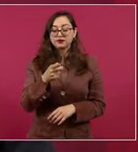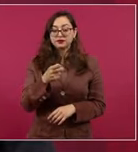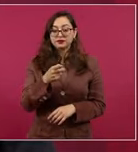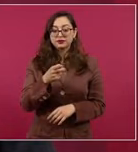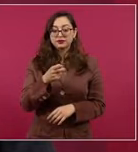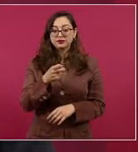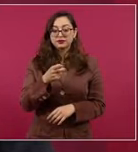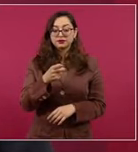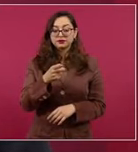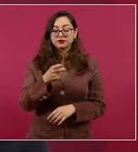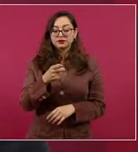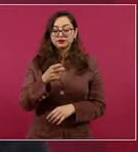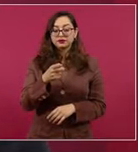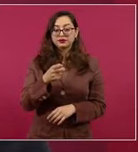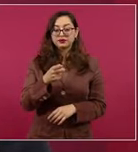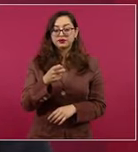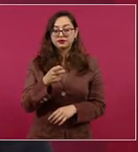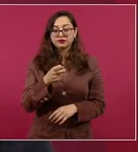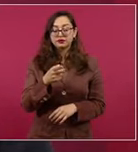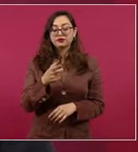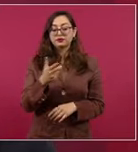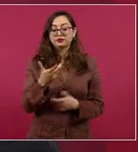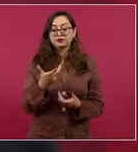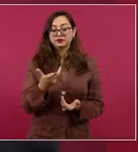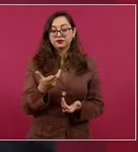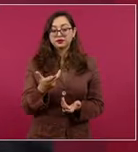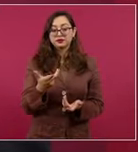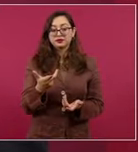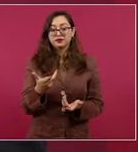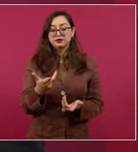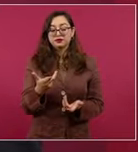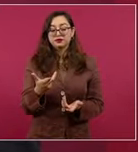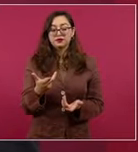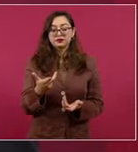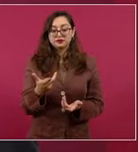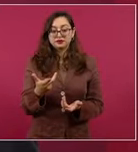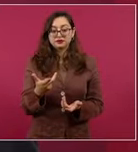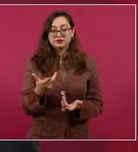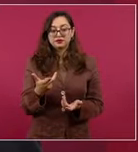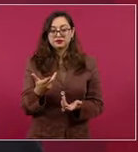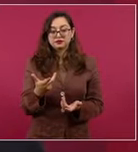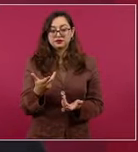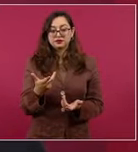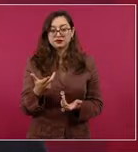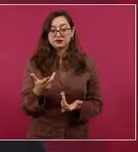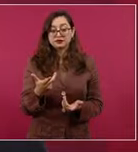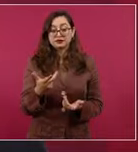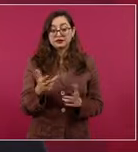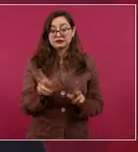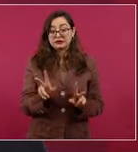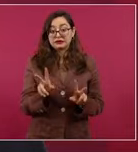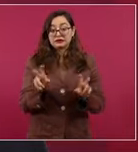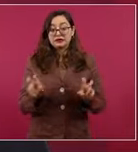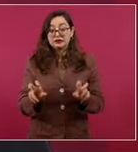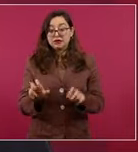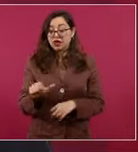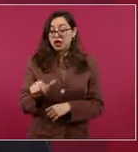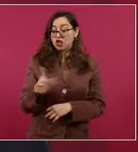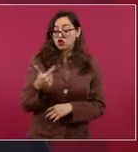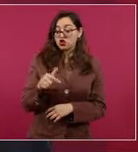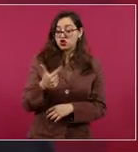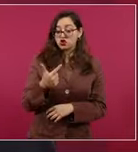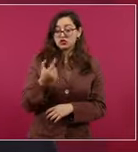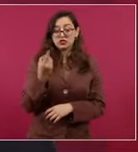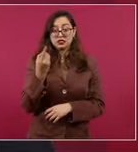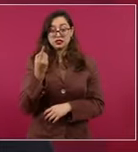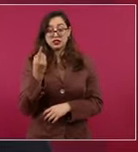hasta como ofensa el que los días 12 de diciembre